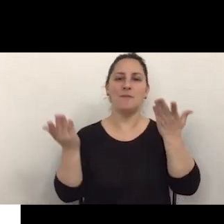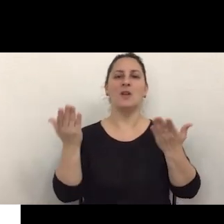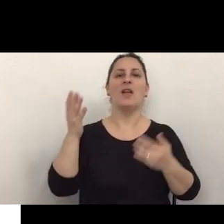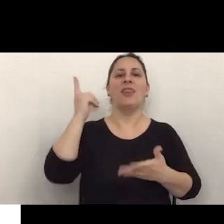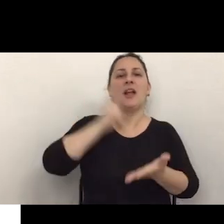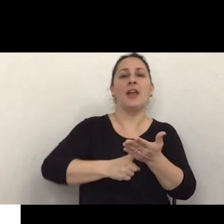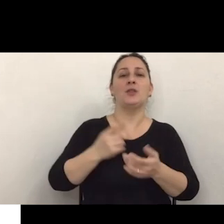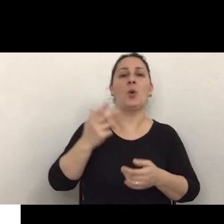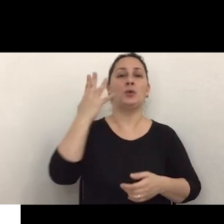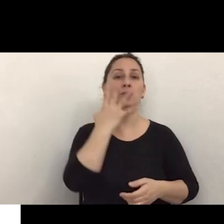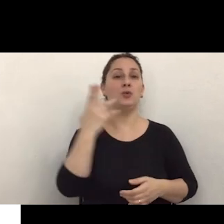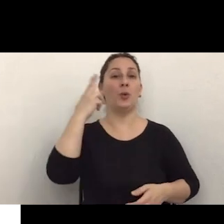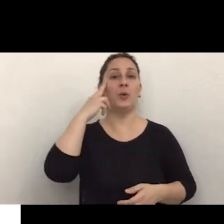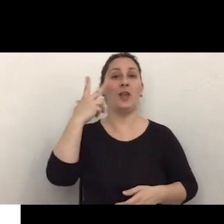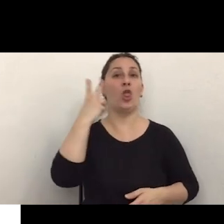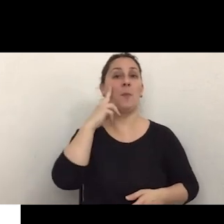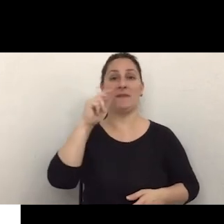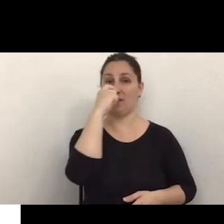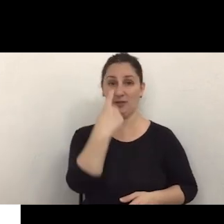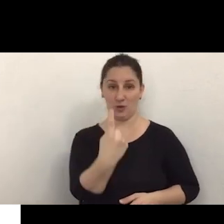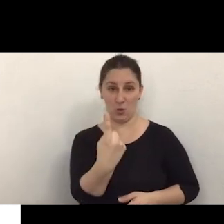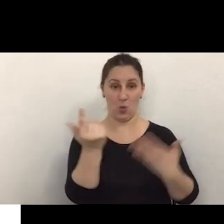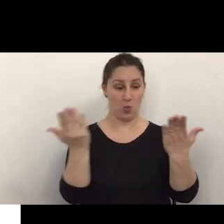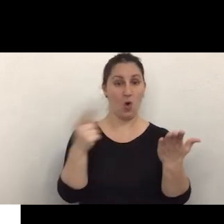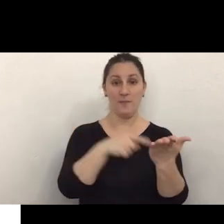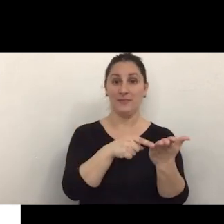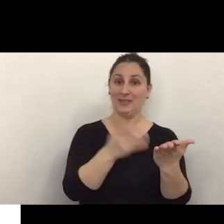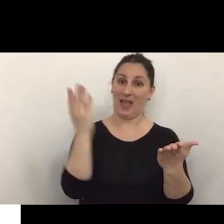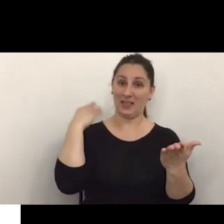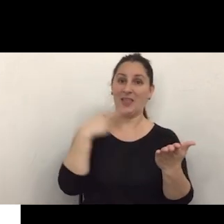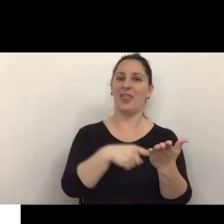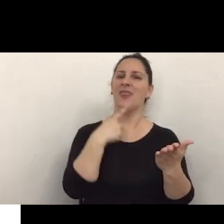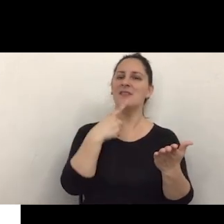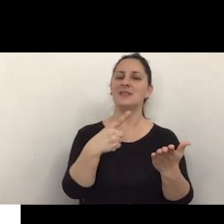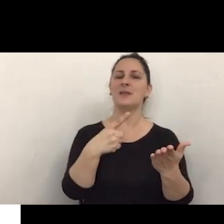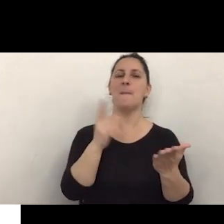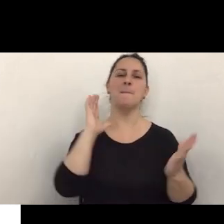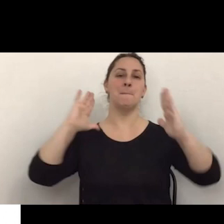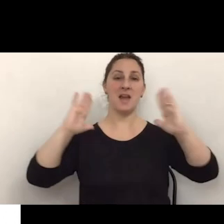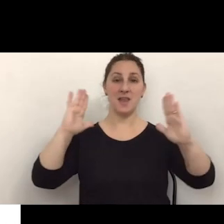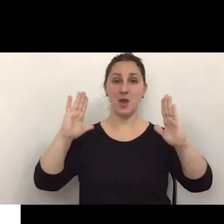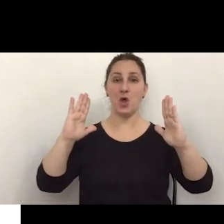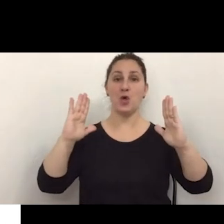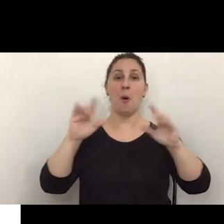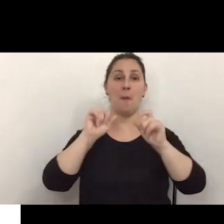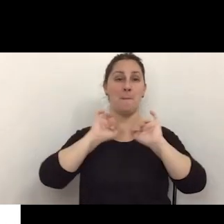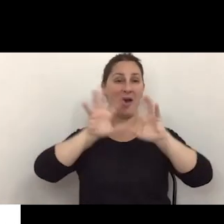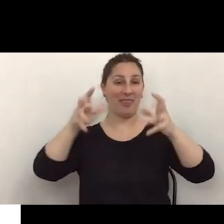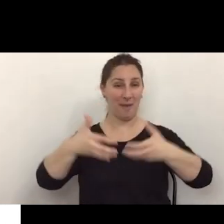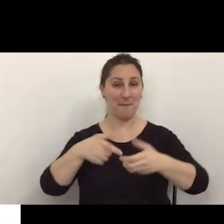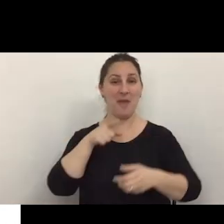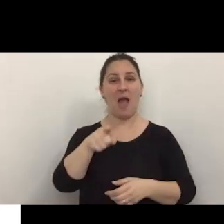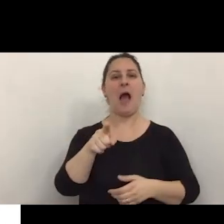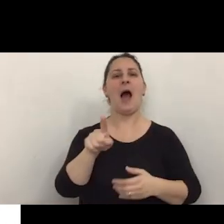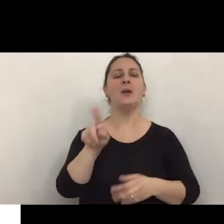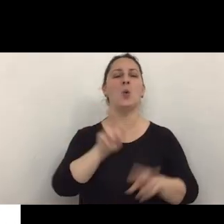del 2021, el cual había previsto durante el periodo de pandemia una